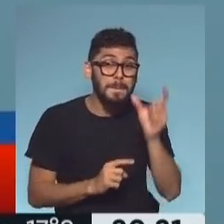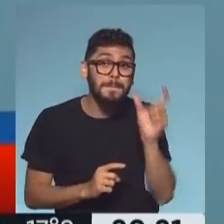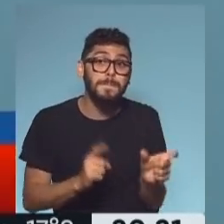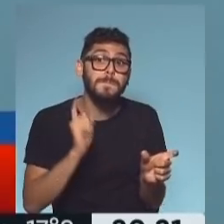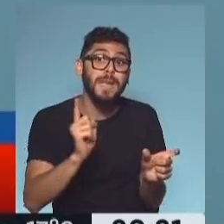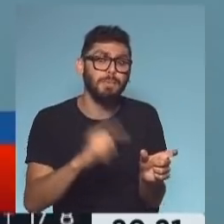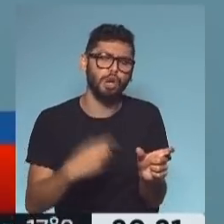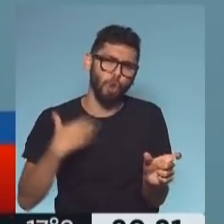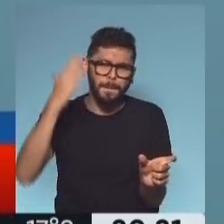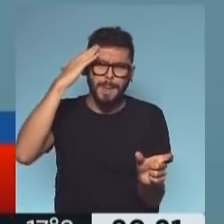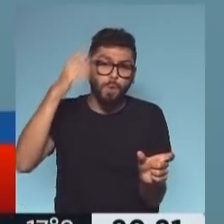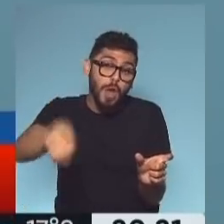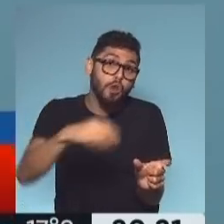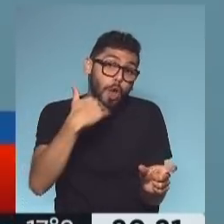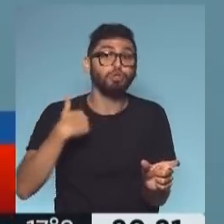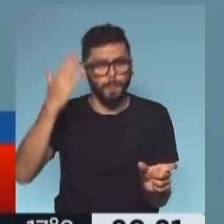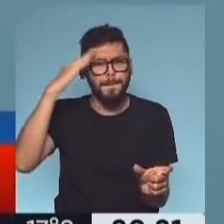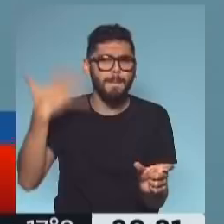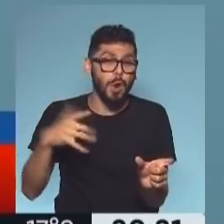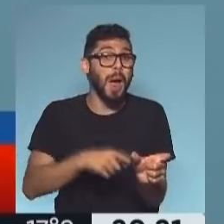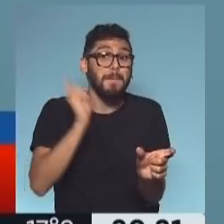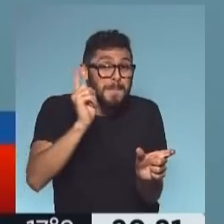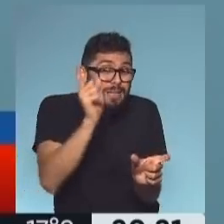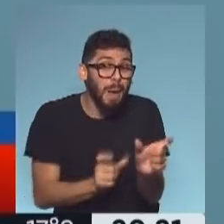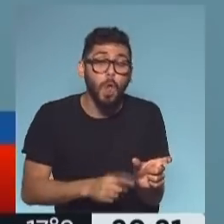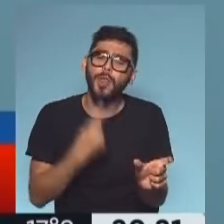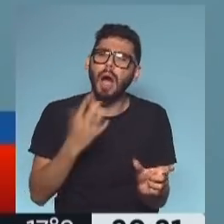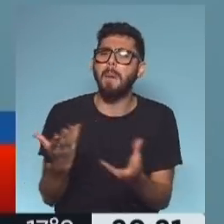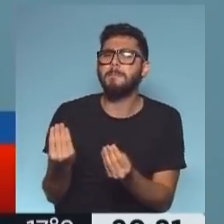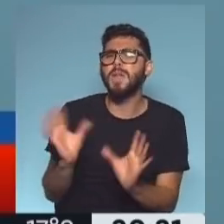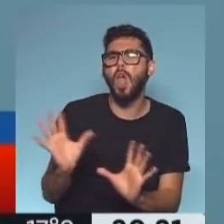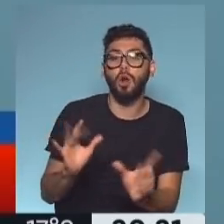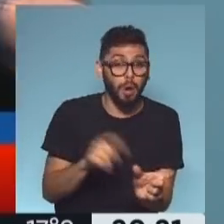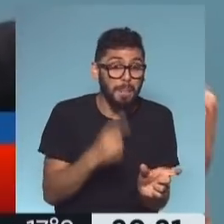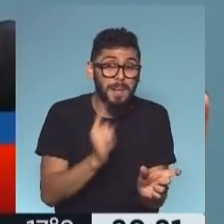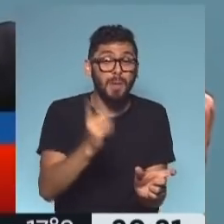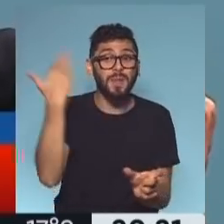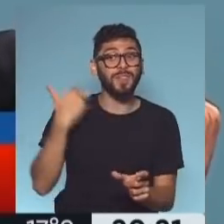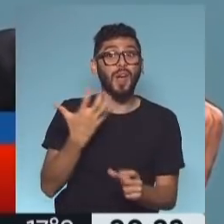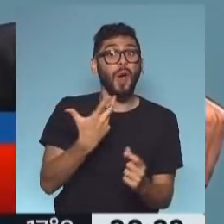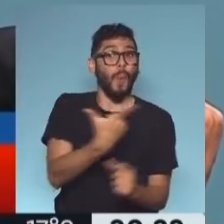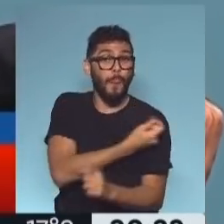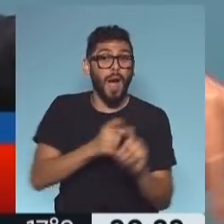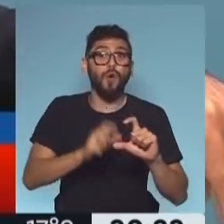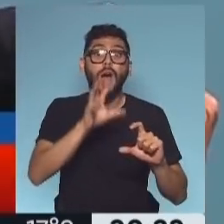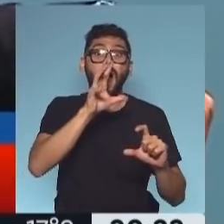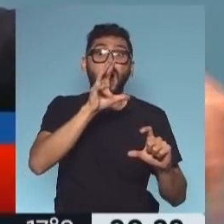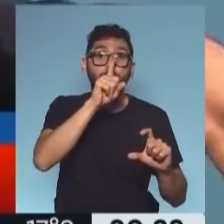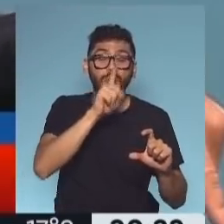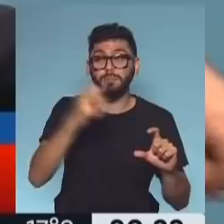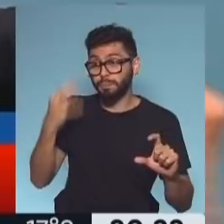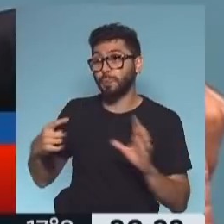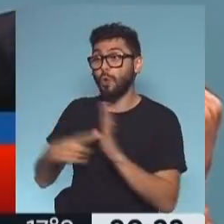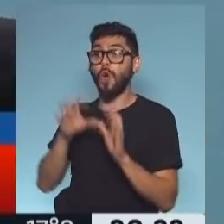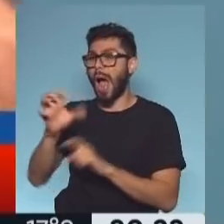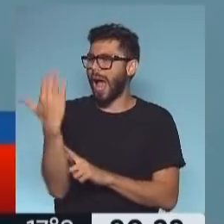memoria, yo tengo bastante memoria, es la misma persona que en diciembre dijo que la vacuna rusa, que se ha comprobado en un estudio que hizo la provincia de Buenos Aires, que fue